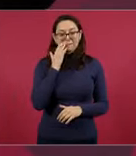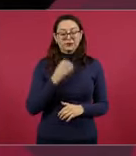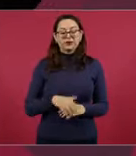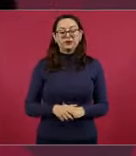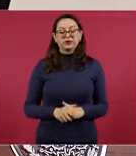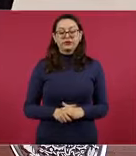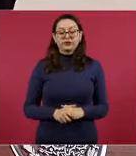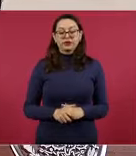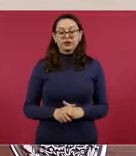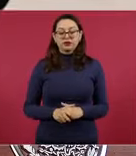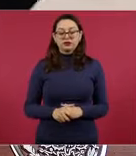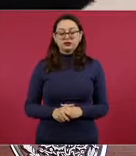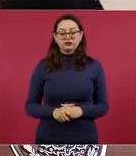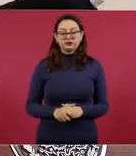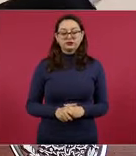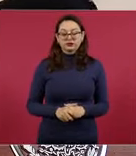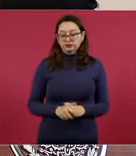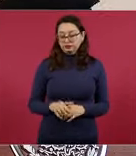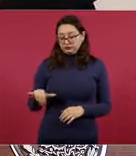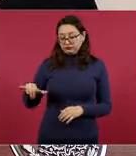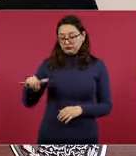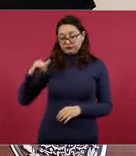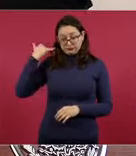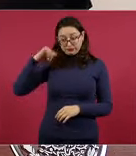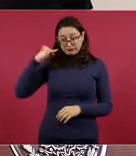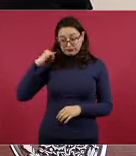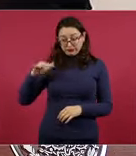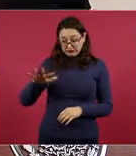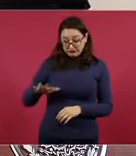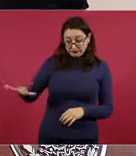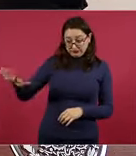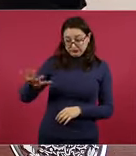Playa del Carmen, desde la Riviera Maya,